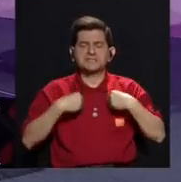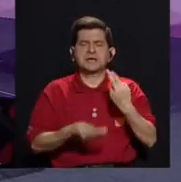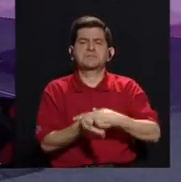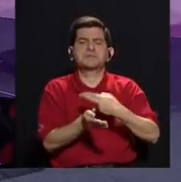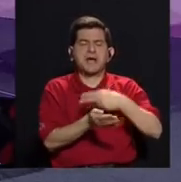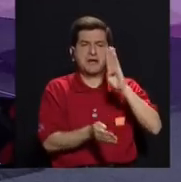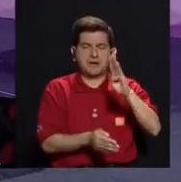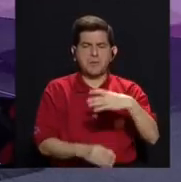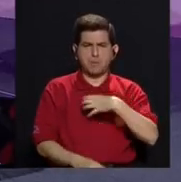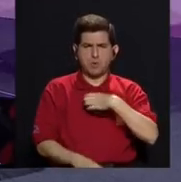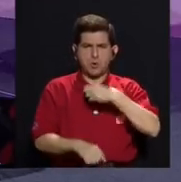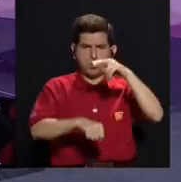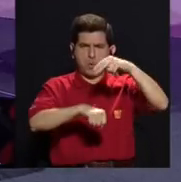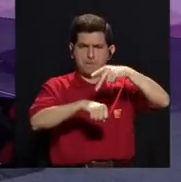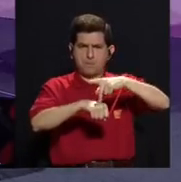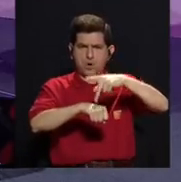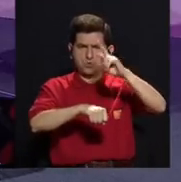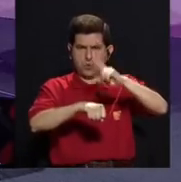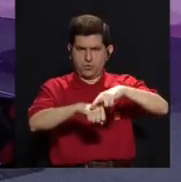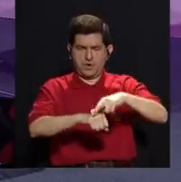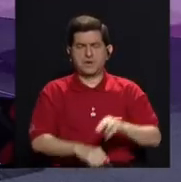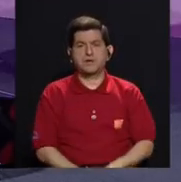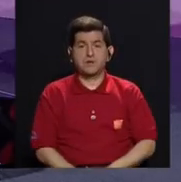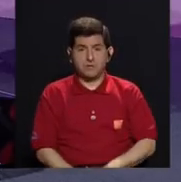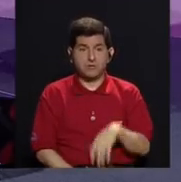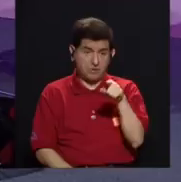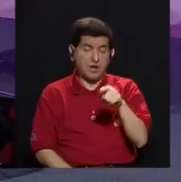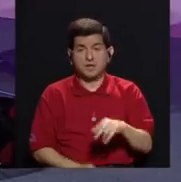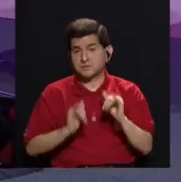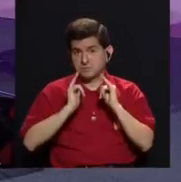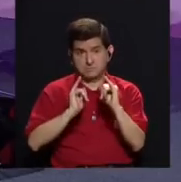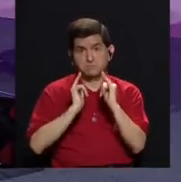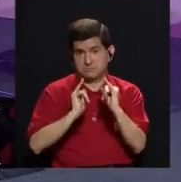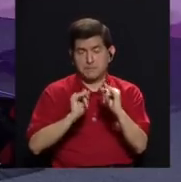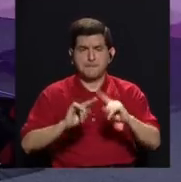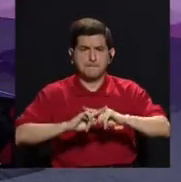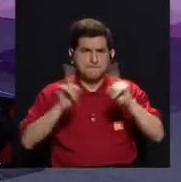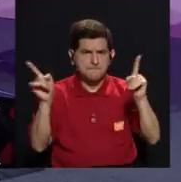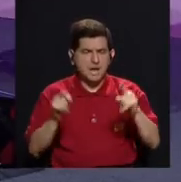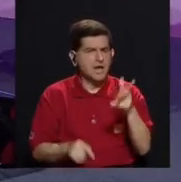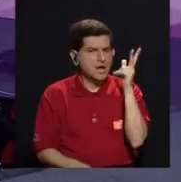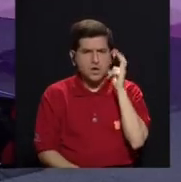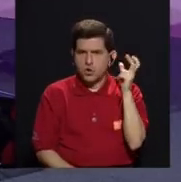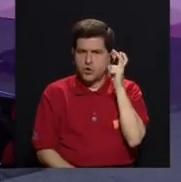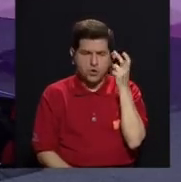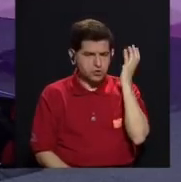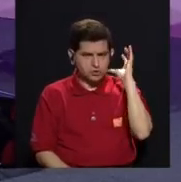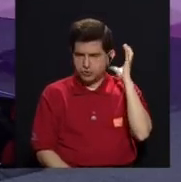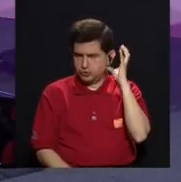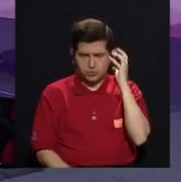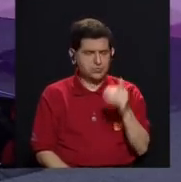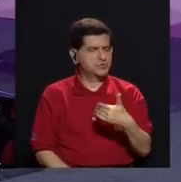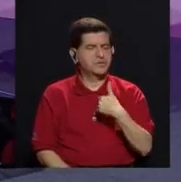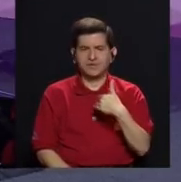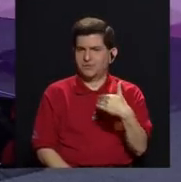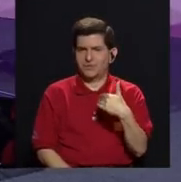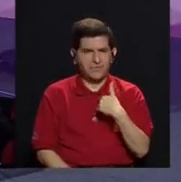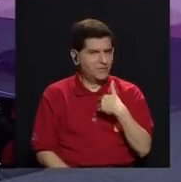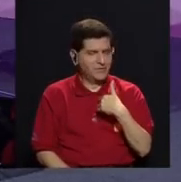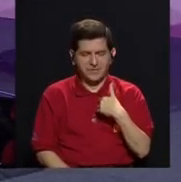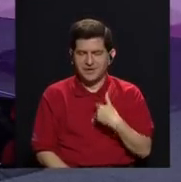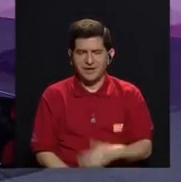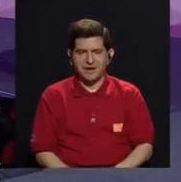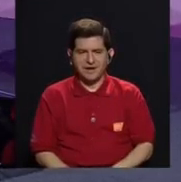uno de los ritmos puertorriqueños no hablar de bomba es hablar de puerto rico pero la bomba no se escucha en la radio la bomba no tiene la